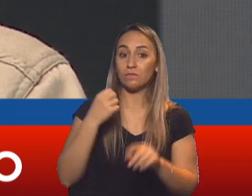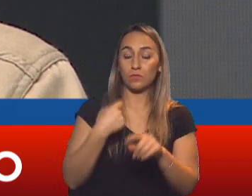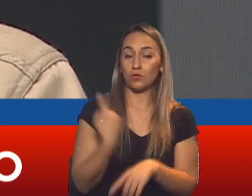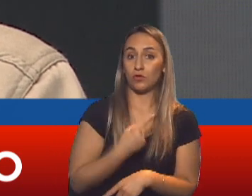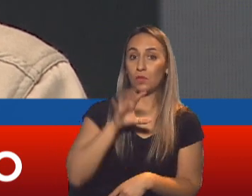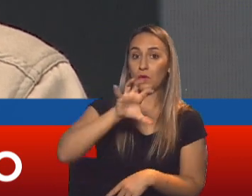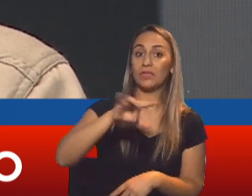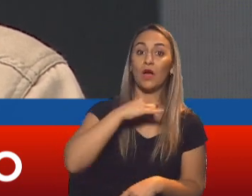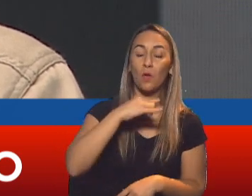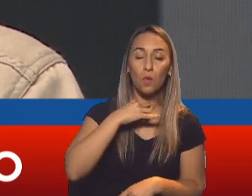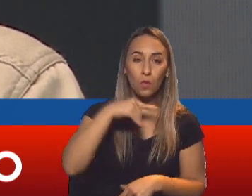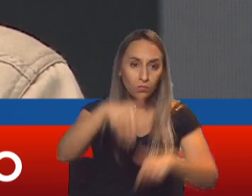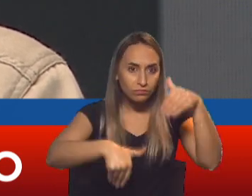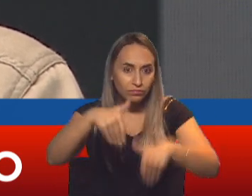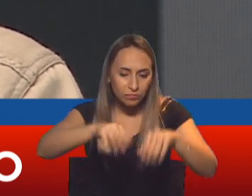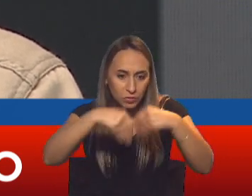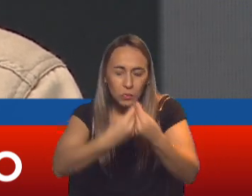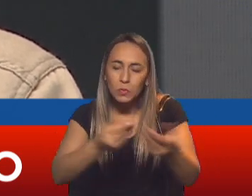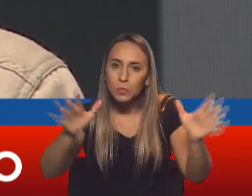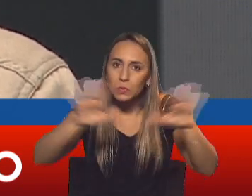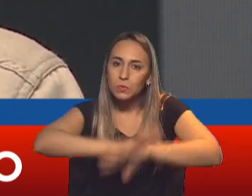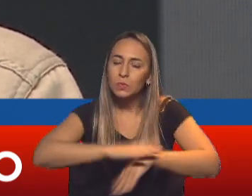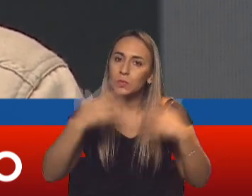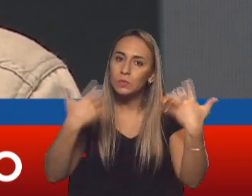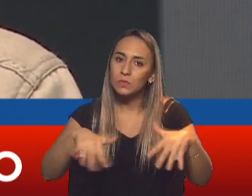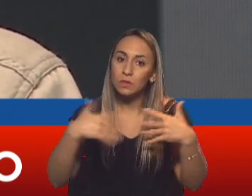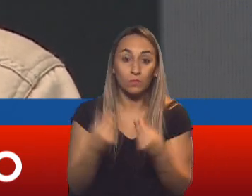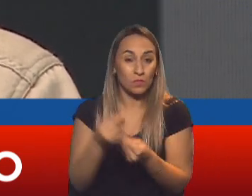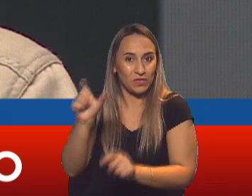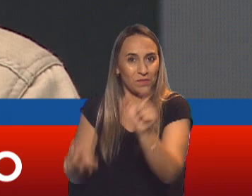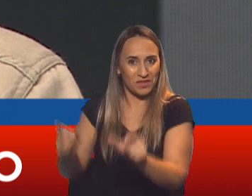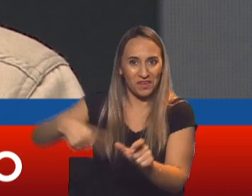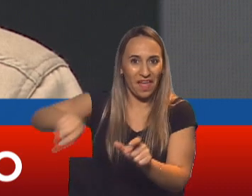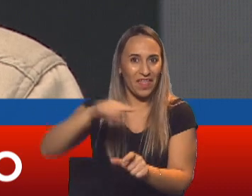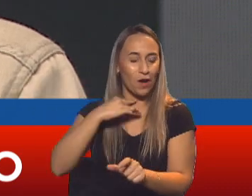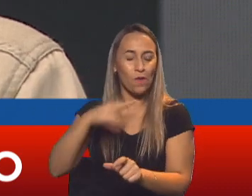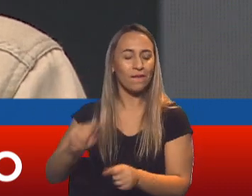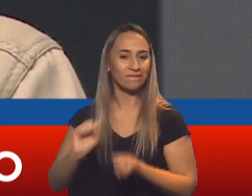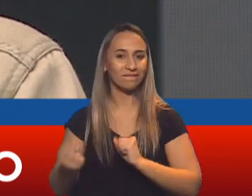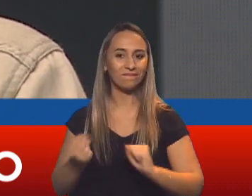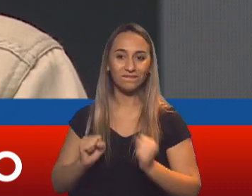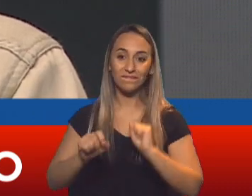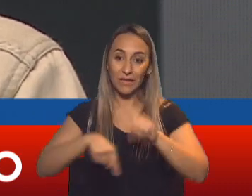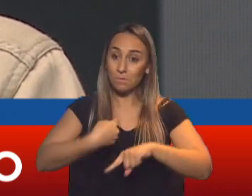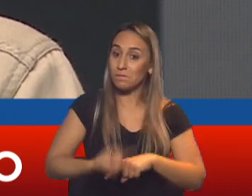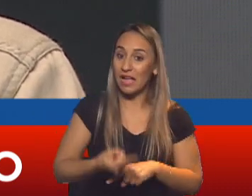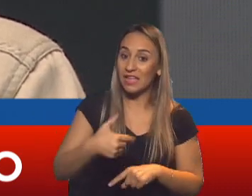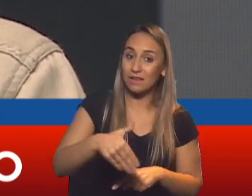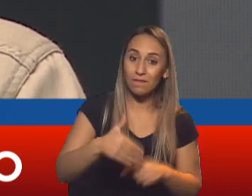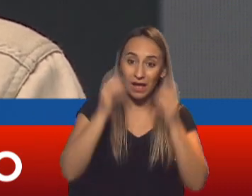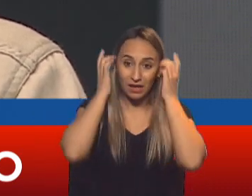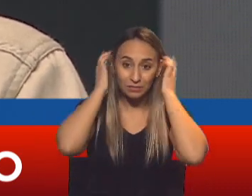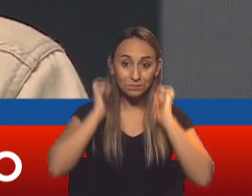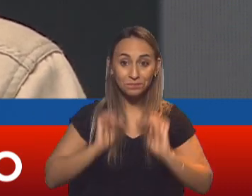Jujuy, muchos trabajadores en Jujuy están ansiosos, ¿no?, de lo que puede ser mañana, no solamente lo que